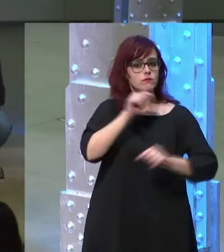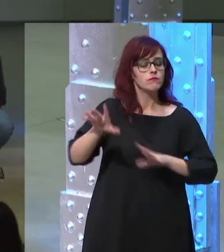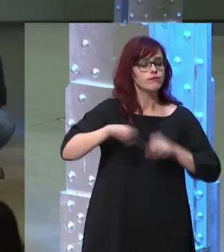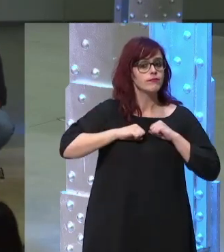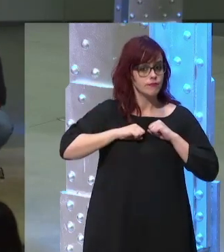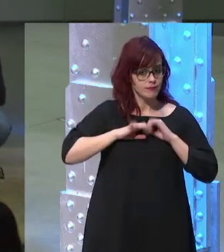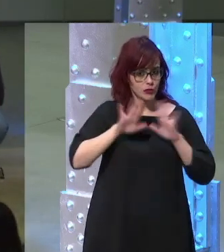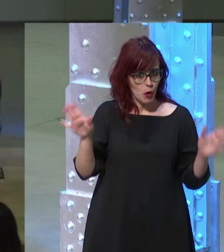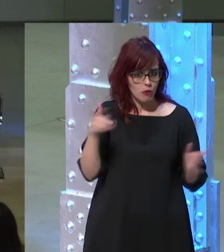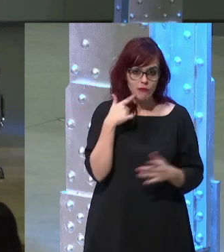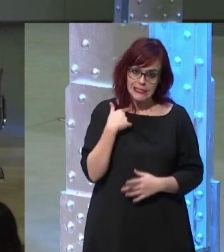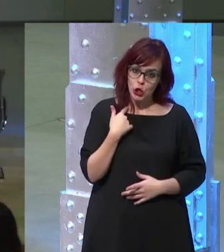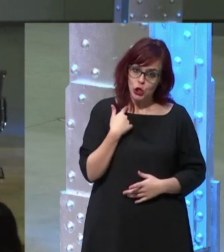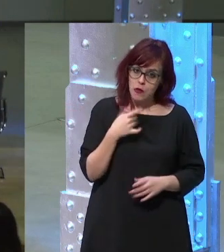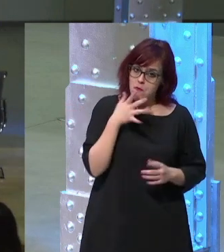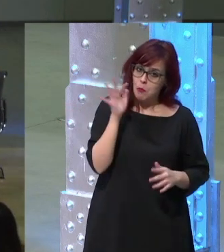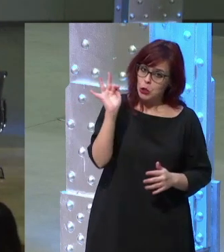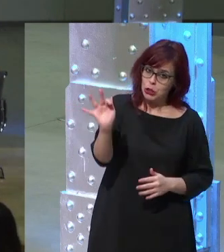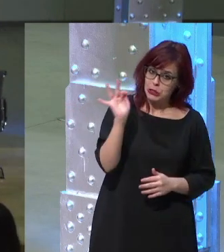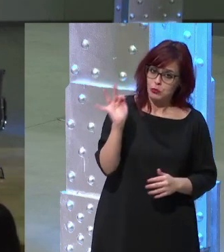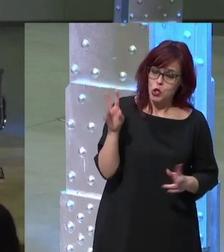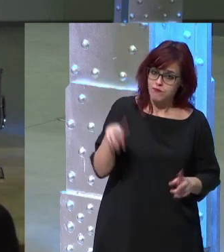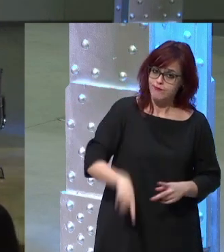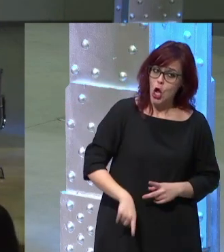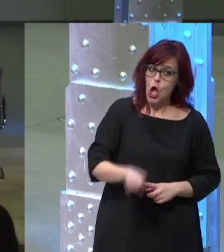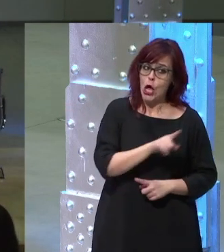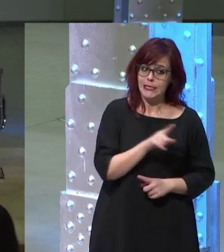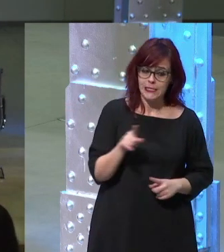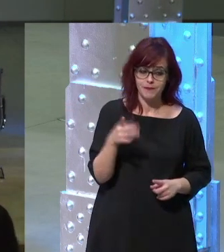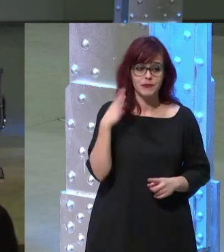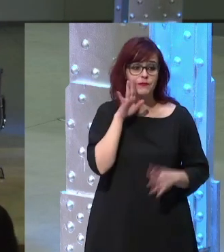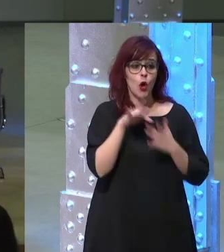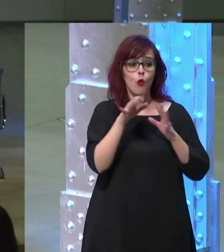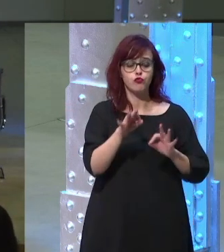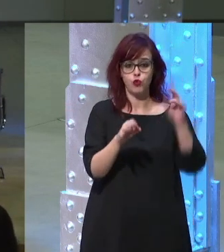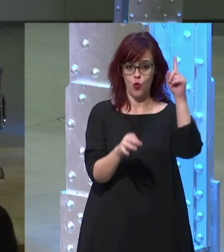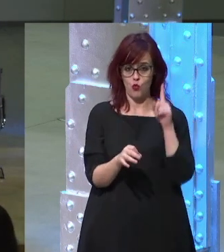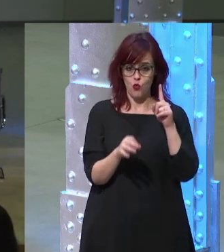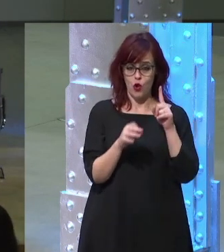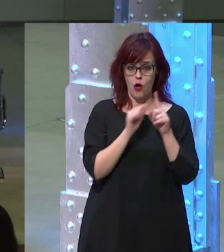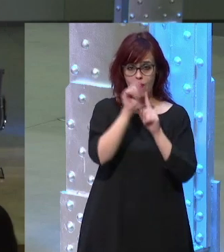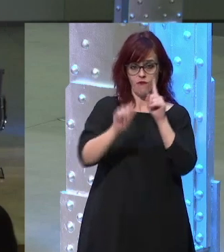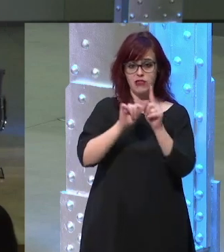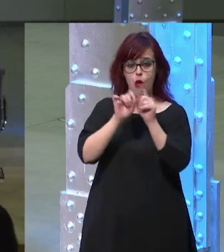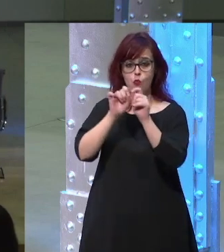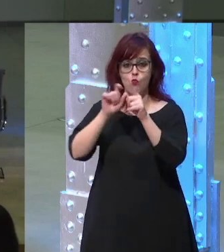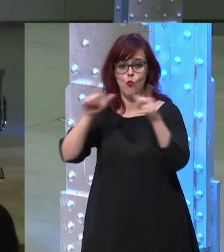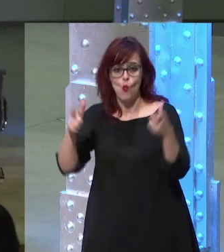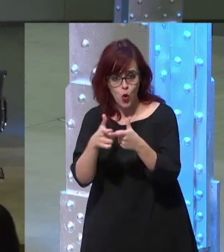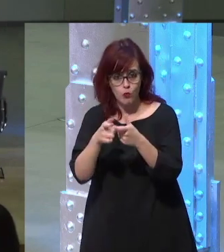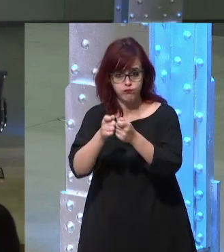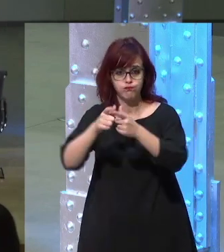nada alentador. Así que me gustaría que, bueno, esto es lo que acabo de explicar, de que uno infecta a muchos,